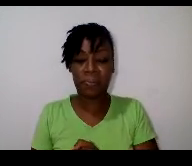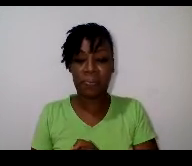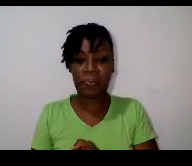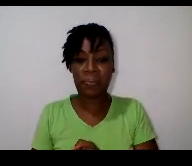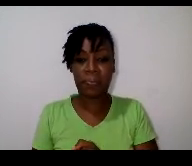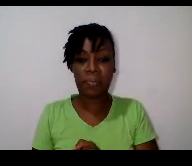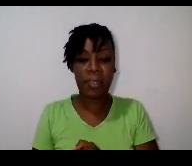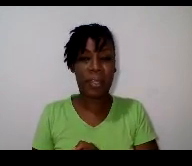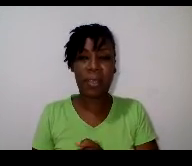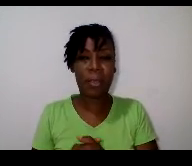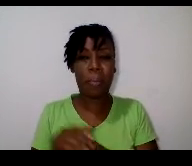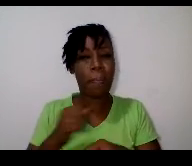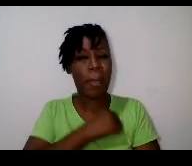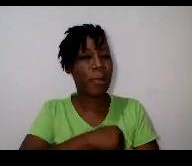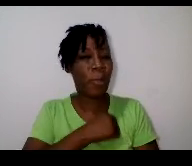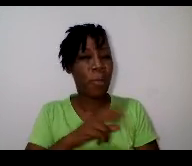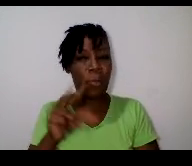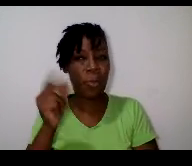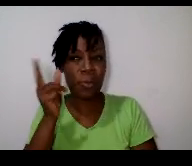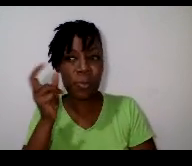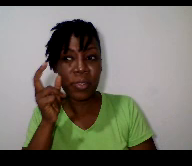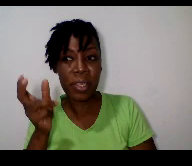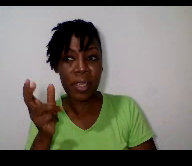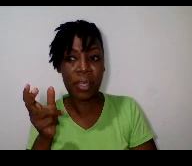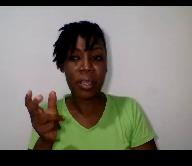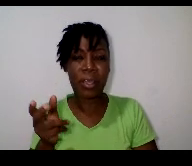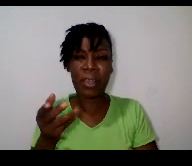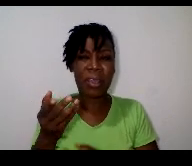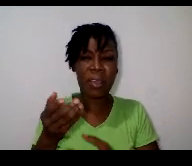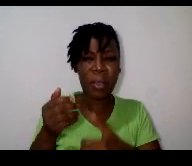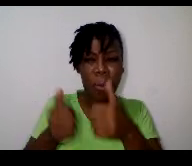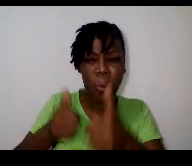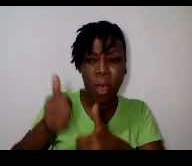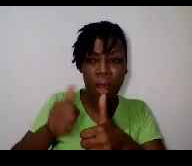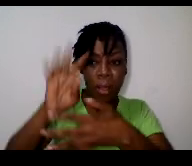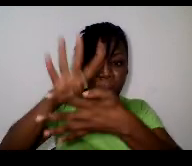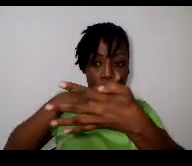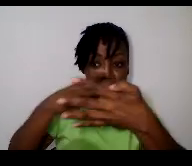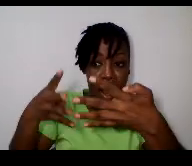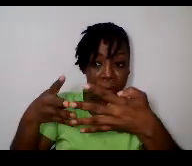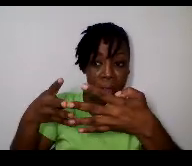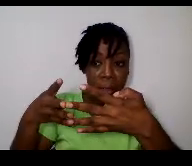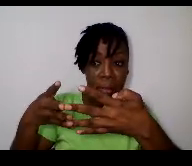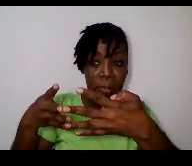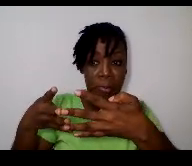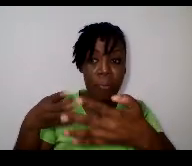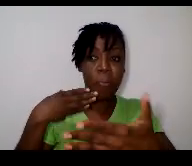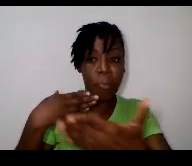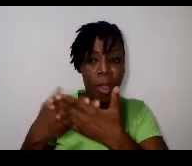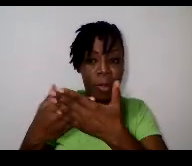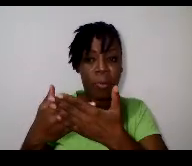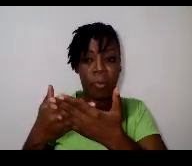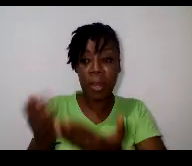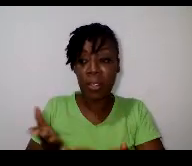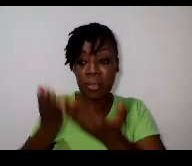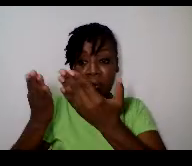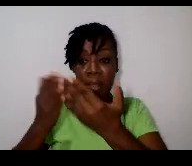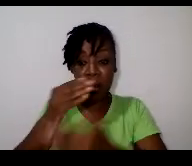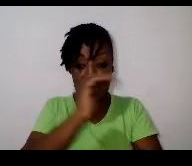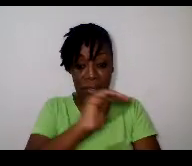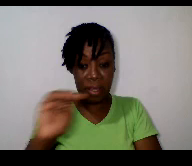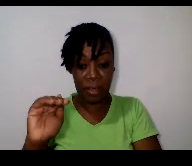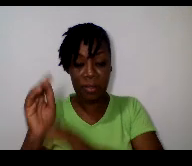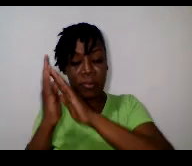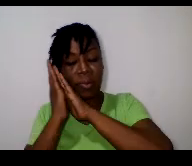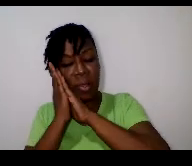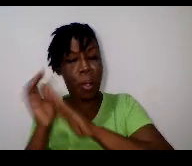Perdón, Wendy, no te escuché. ¿Cuál es el horario recomendado para llevar a los niños y niñas a dormir? Exactamente, para que los niños y